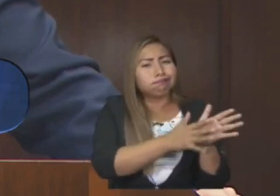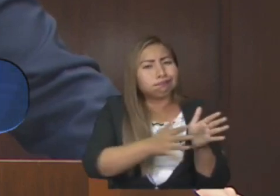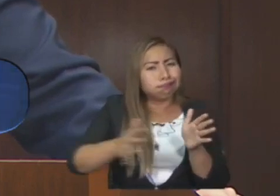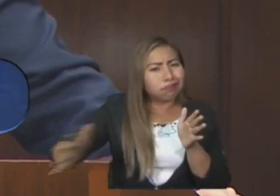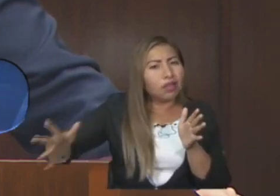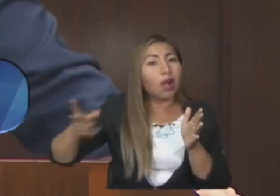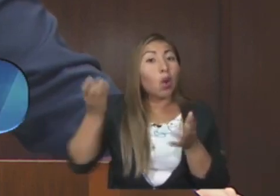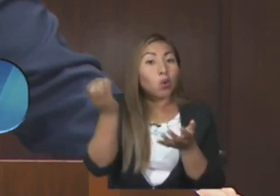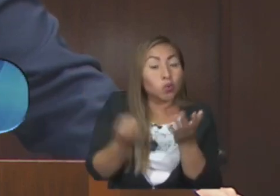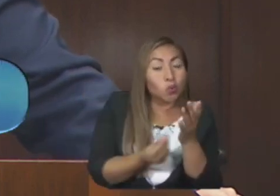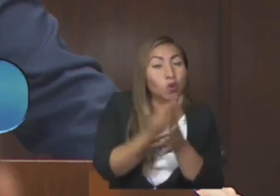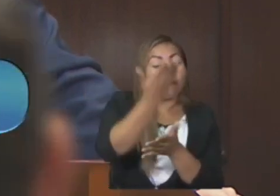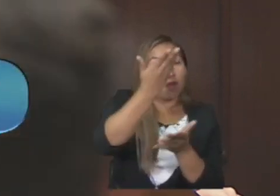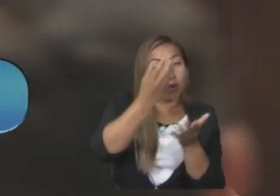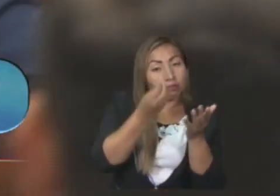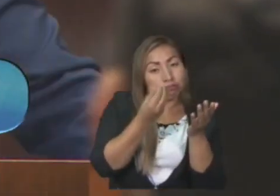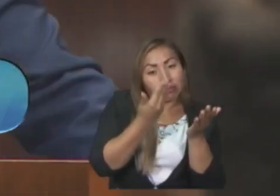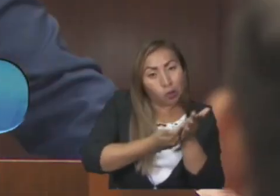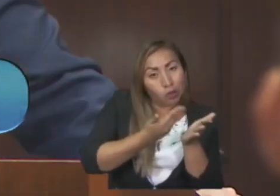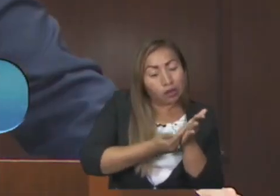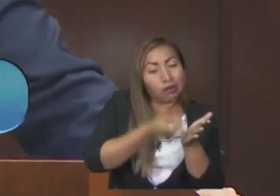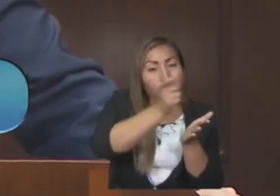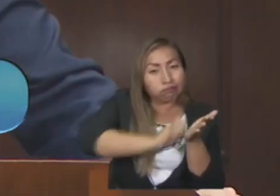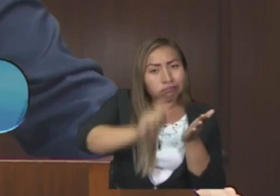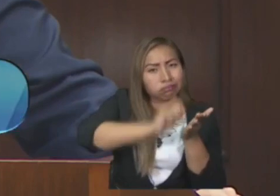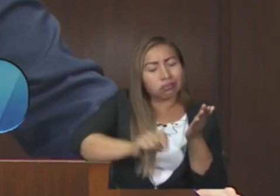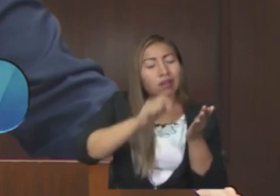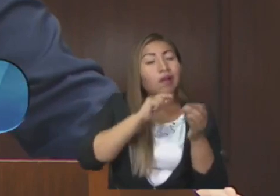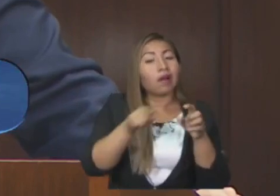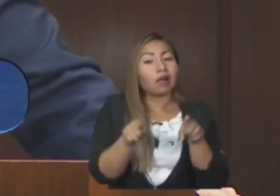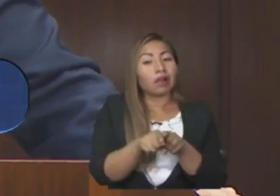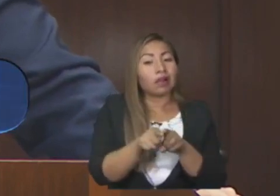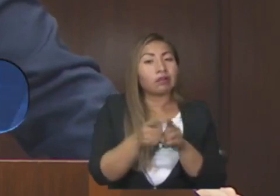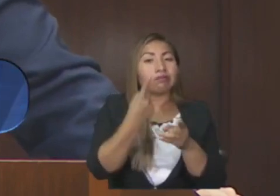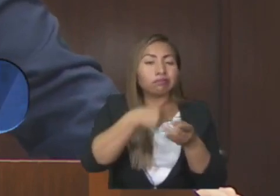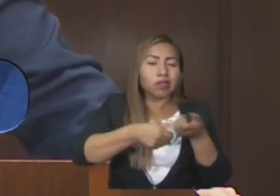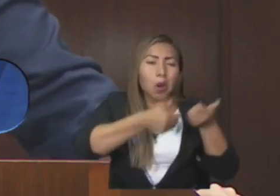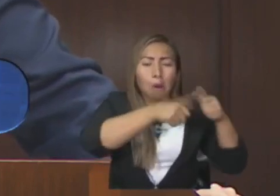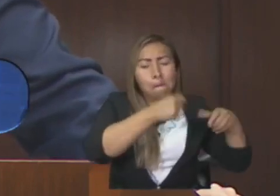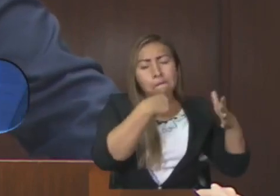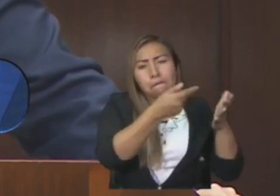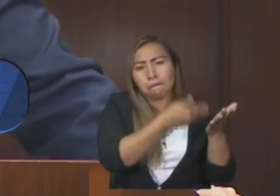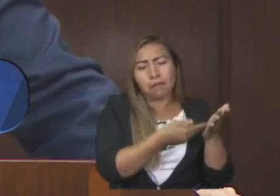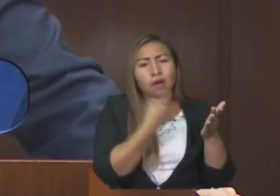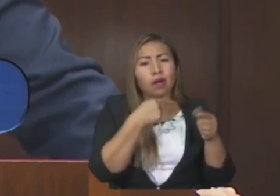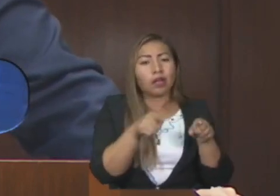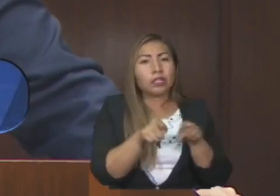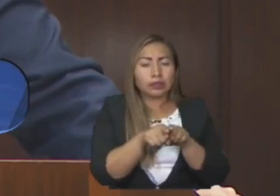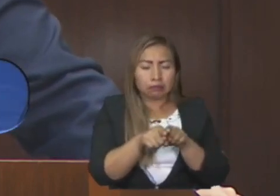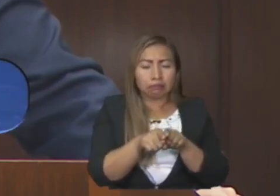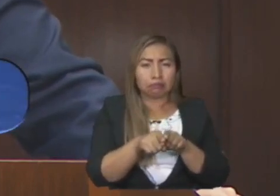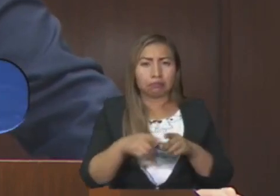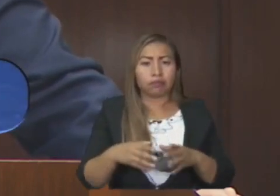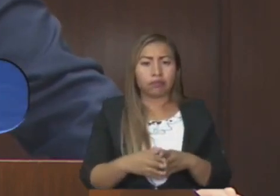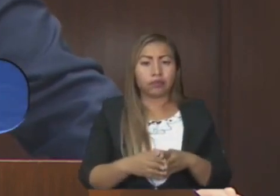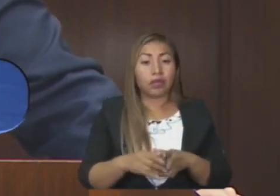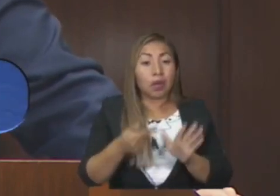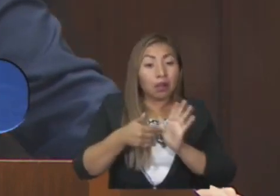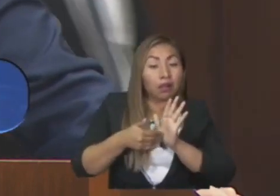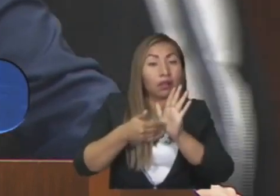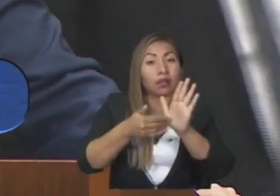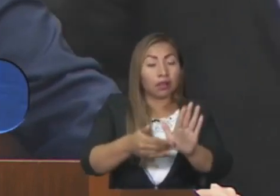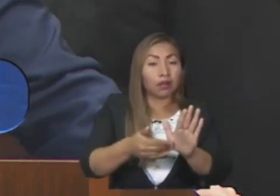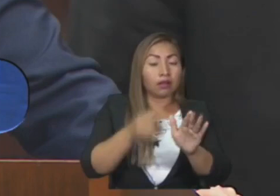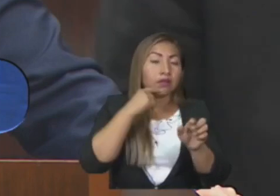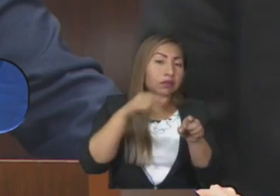al nuevo contrato que son inconsistentes con los términos de dicho acuerdo. Y además se ha mostrado